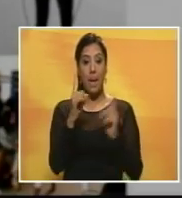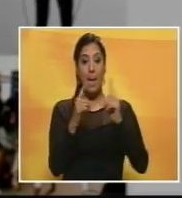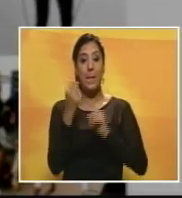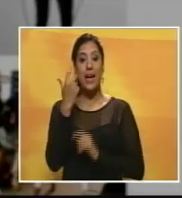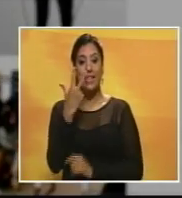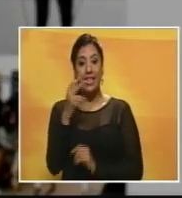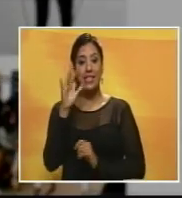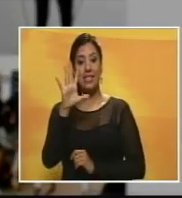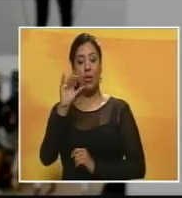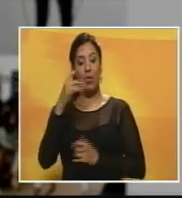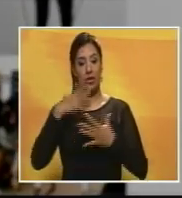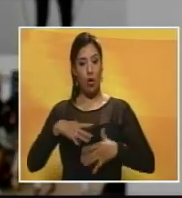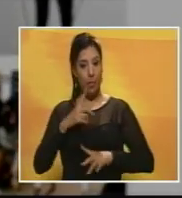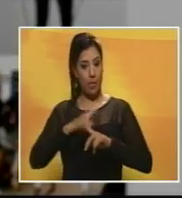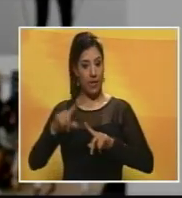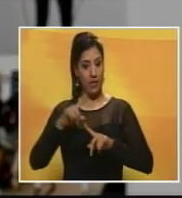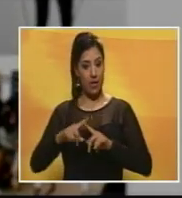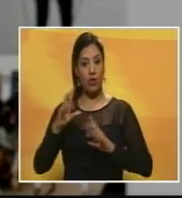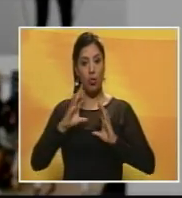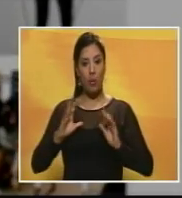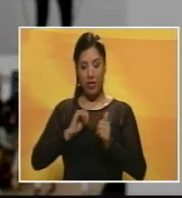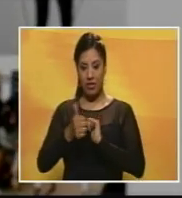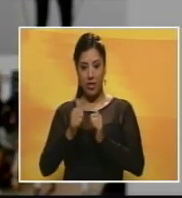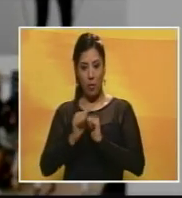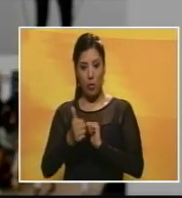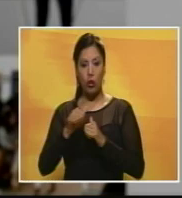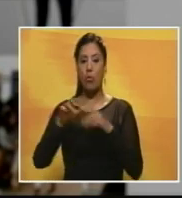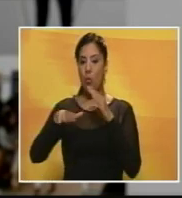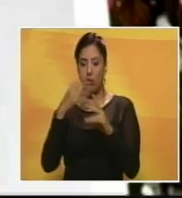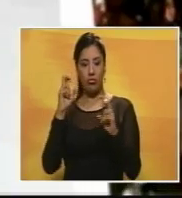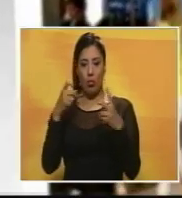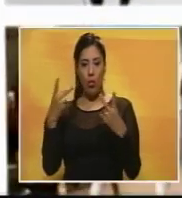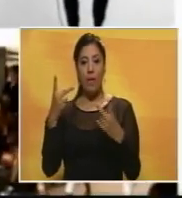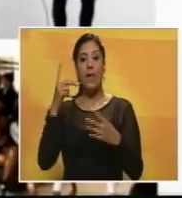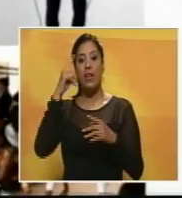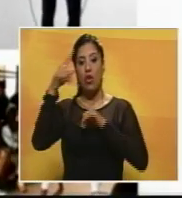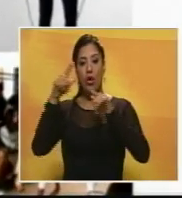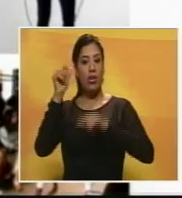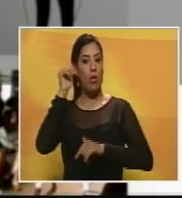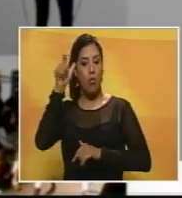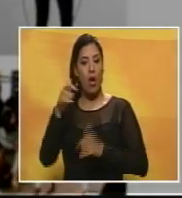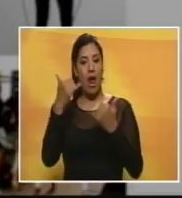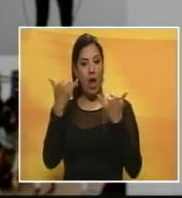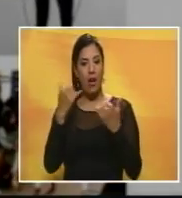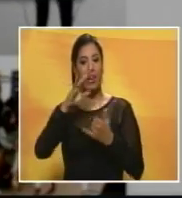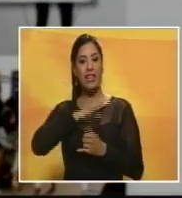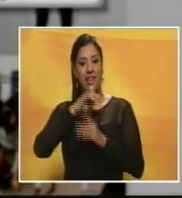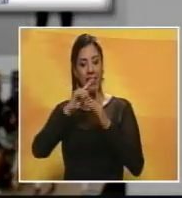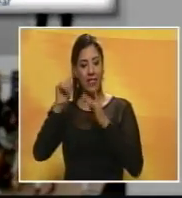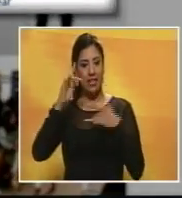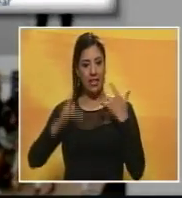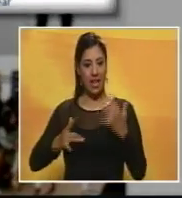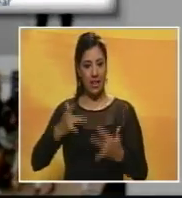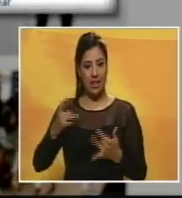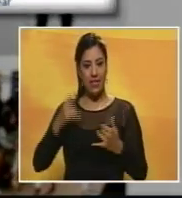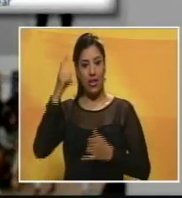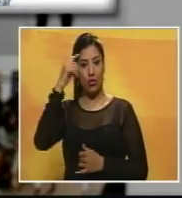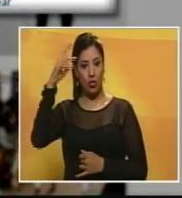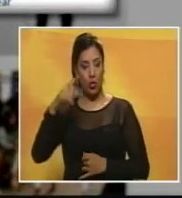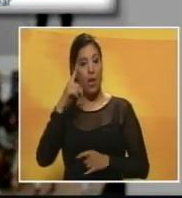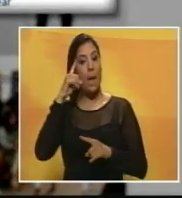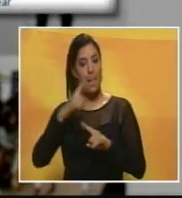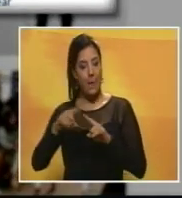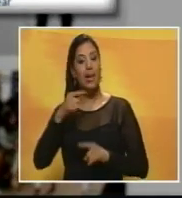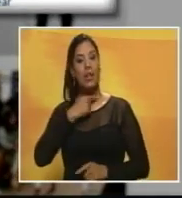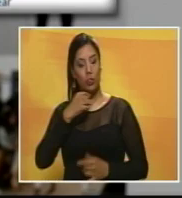más de 350 looks, con sus piezas deportivas y vanguardista, dirigidas a la mujer actual que tiene múltiples actividades en el día, pero